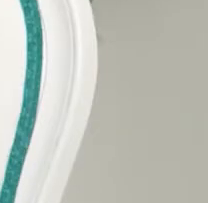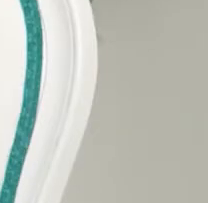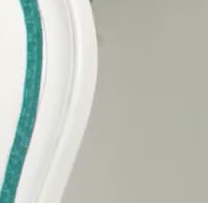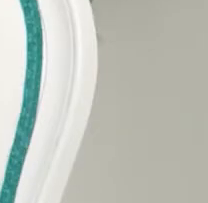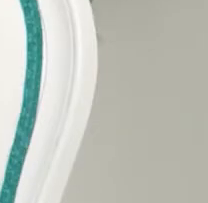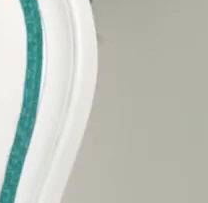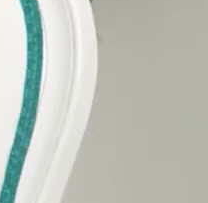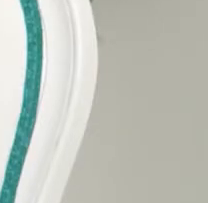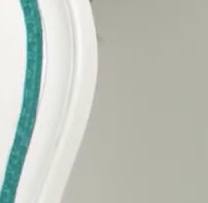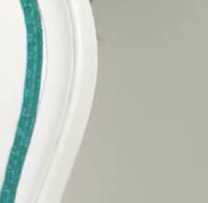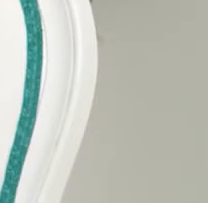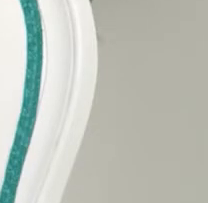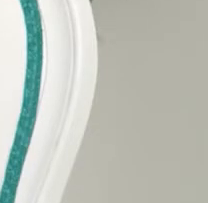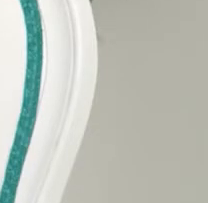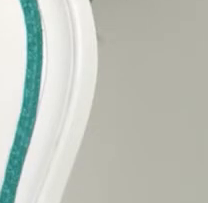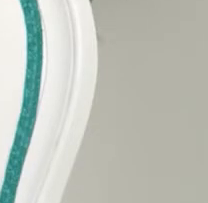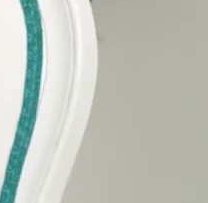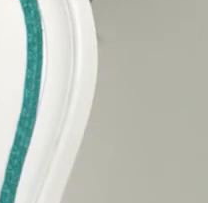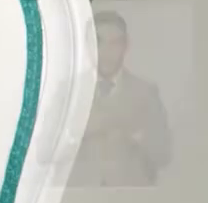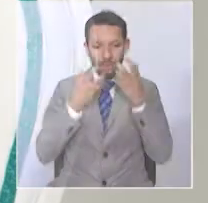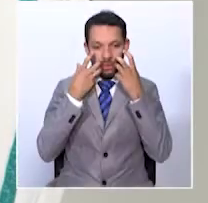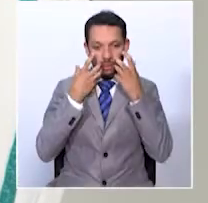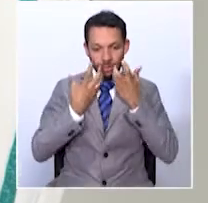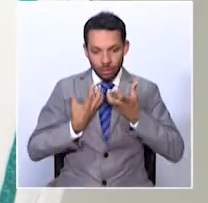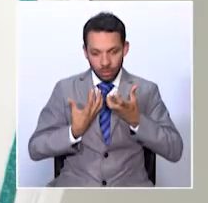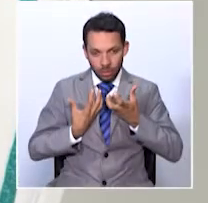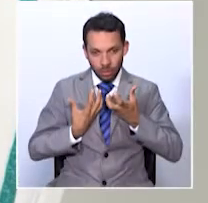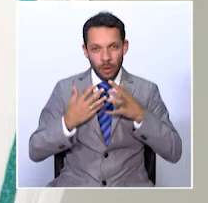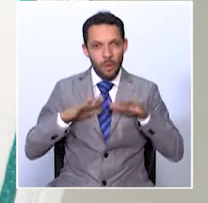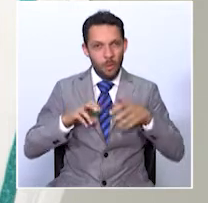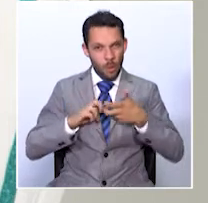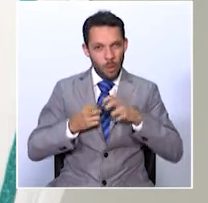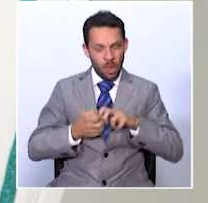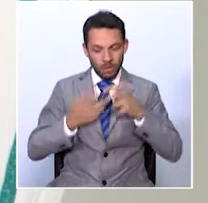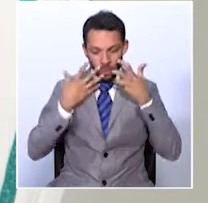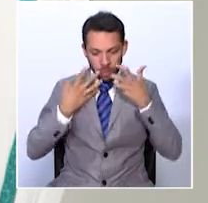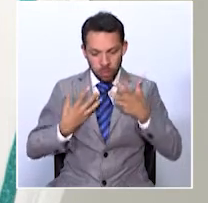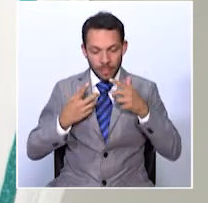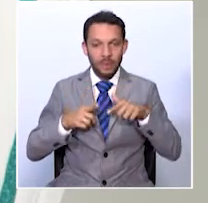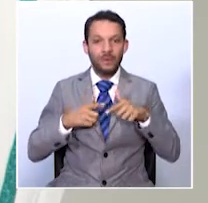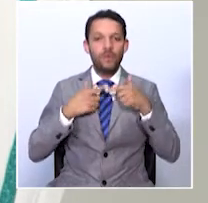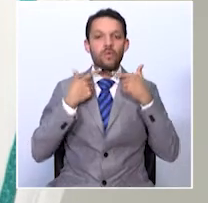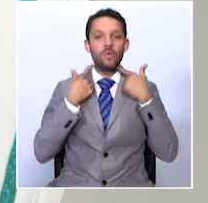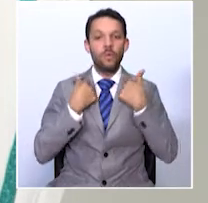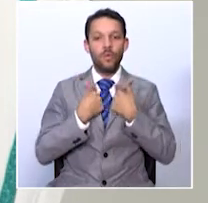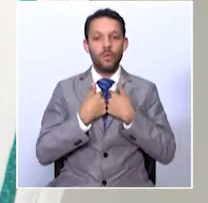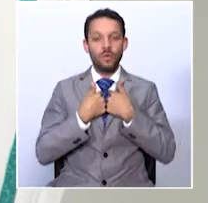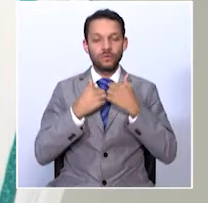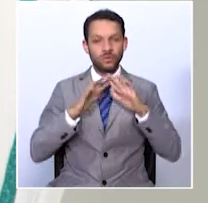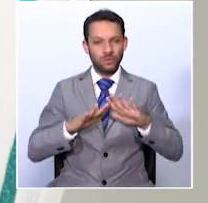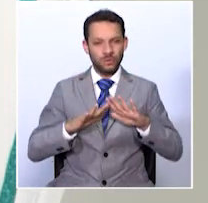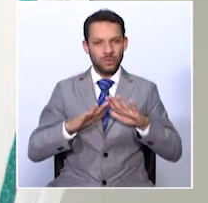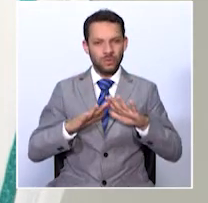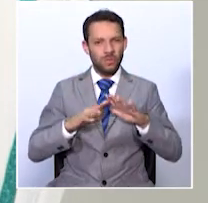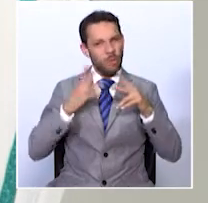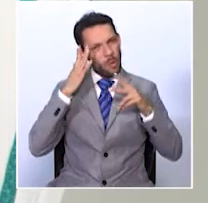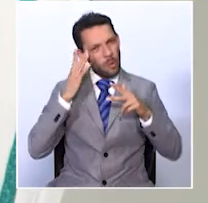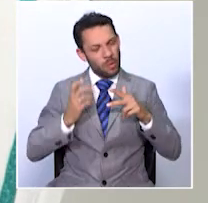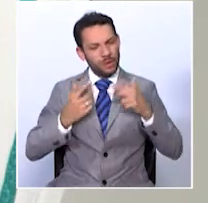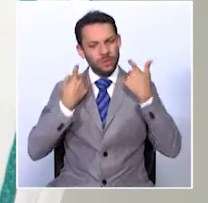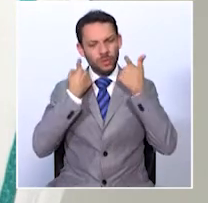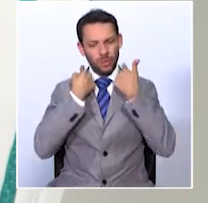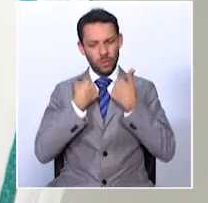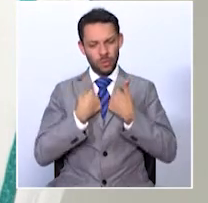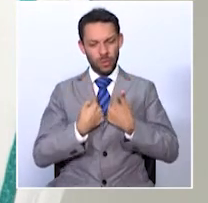Y se nos siguen colgando los tejidos y otro de esos son los del cuello. Entonces uno dice, pero ¿por qué se marca tanto